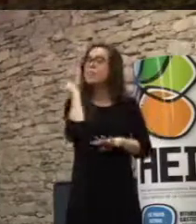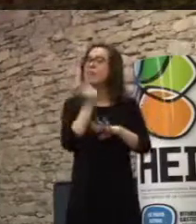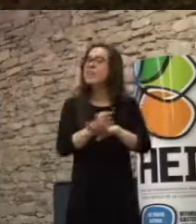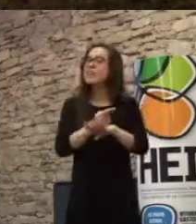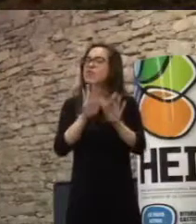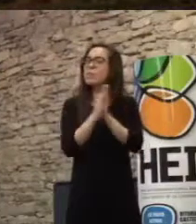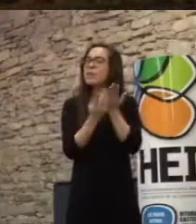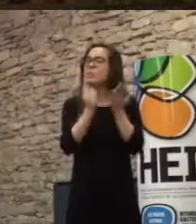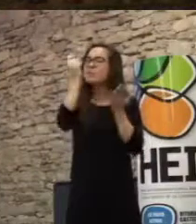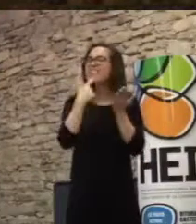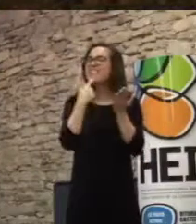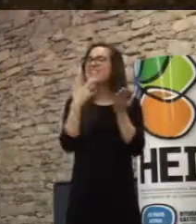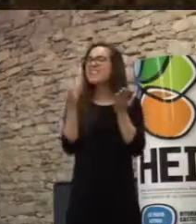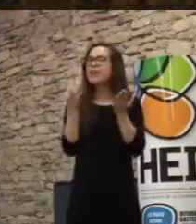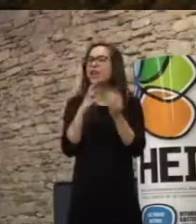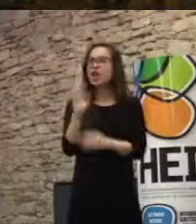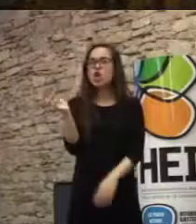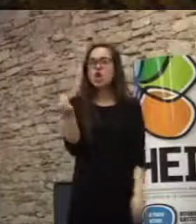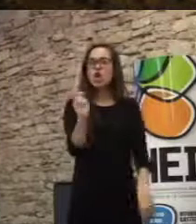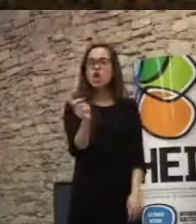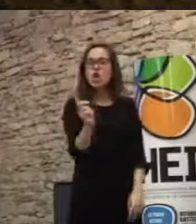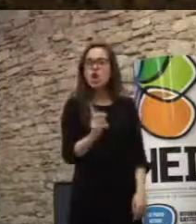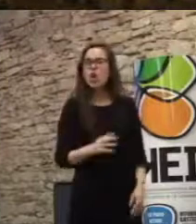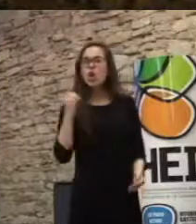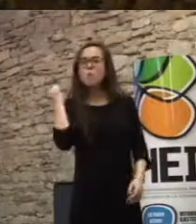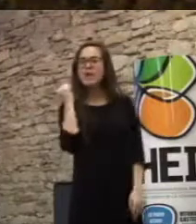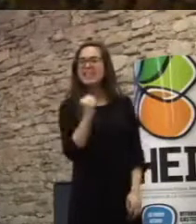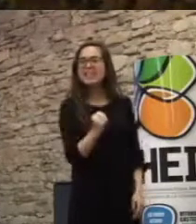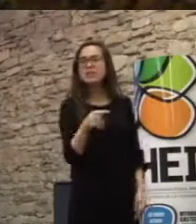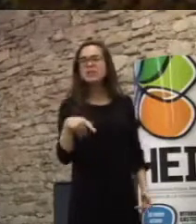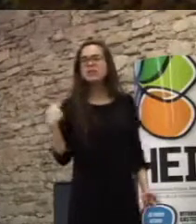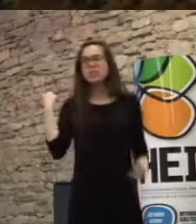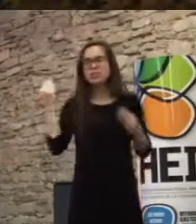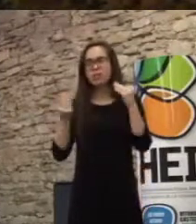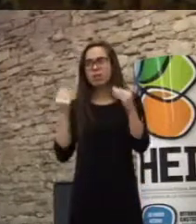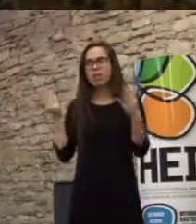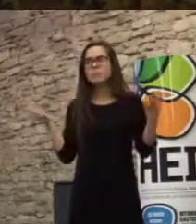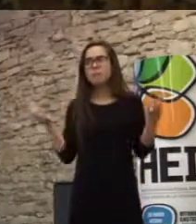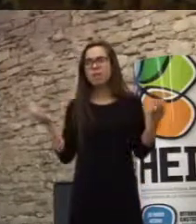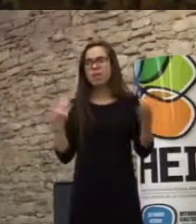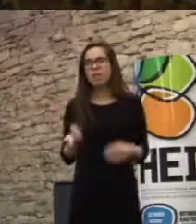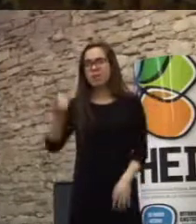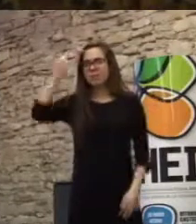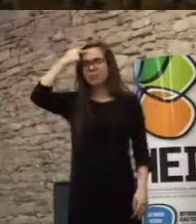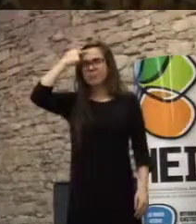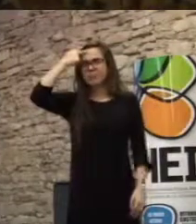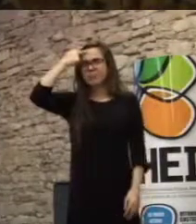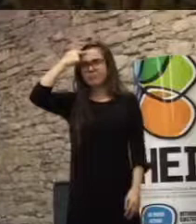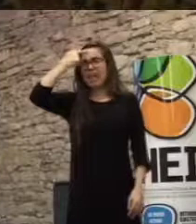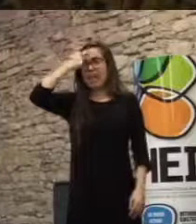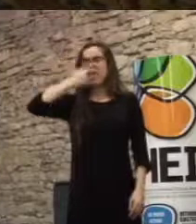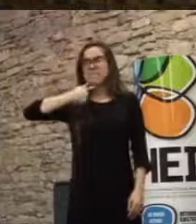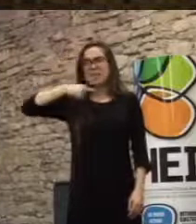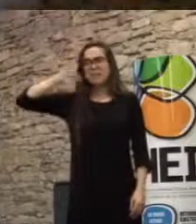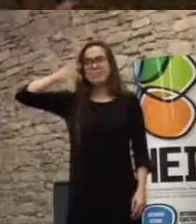no matarás qué imagen te viene a la cabeza en cuanto dices eso en la que no interesa pues yo creo que voy